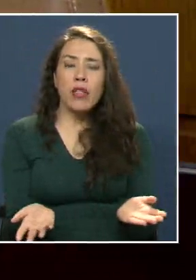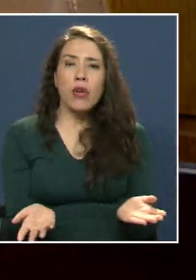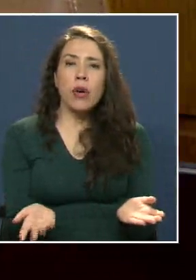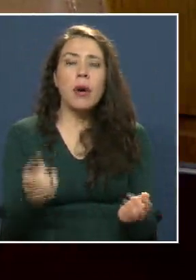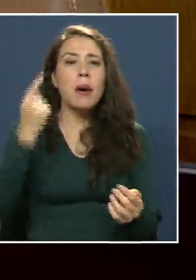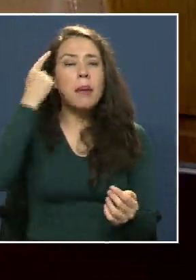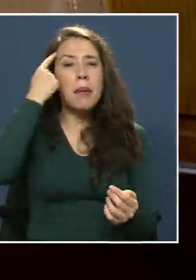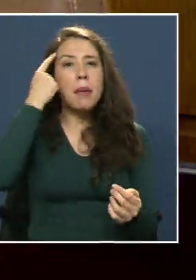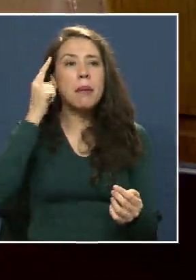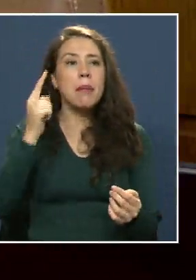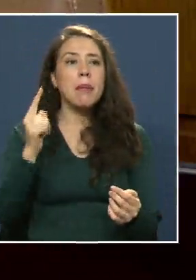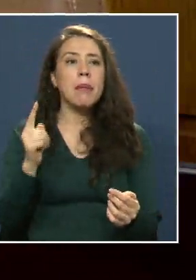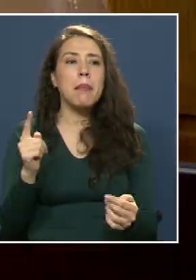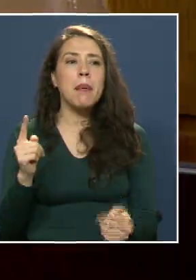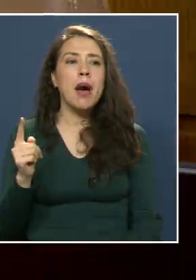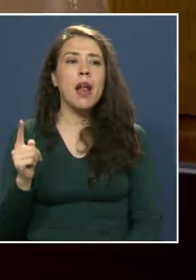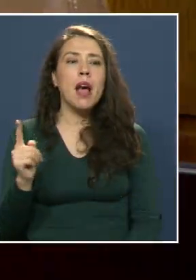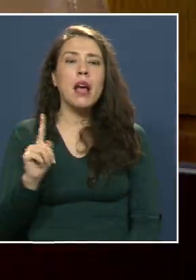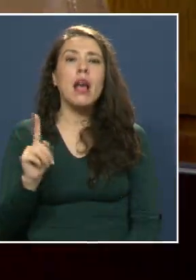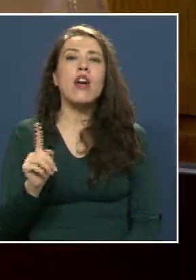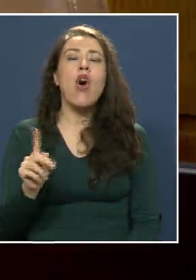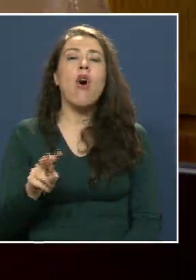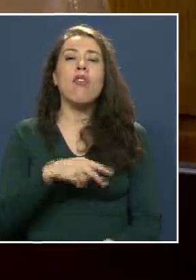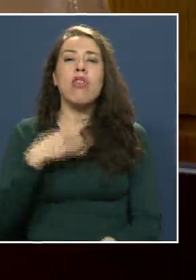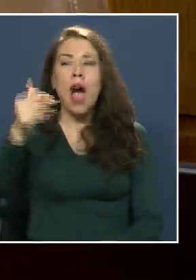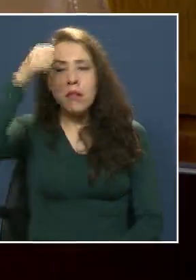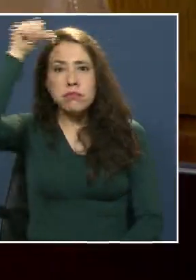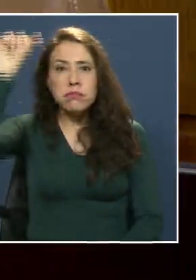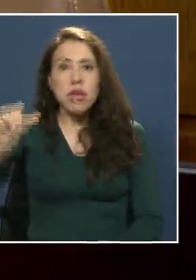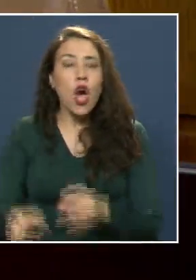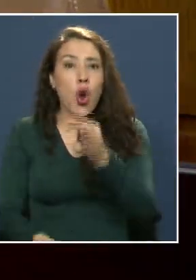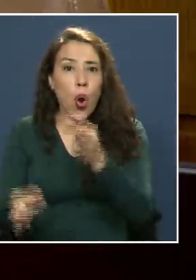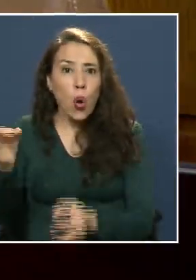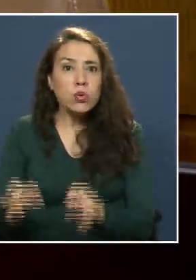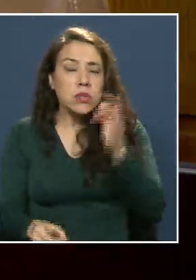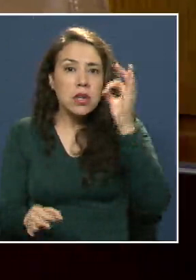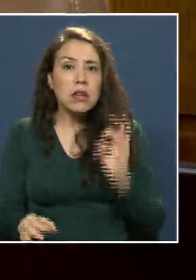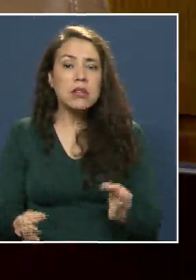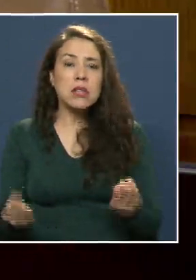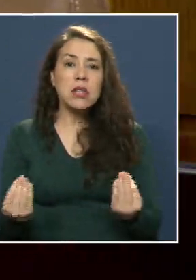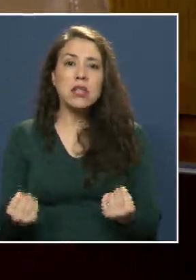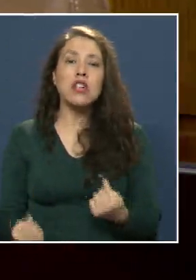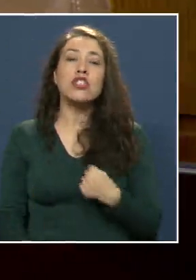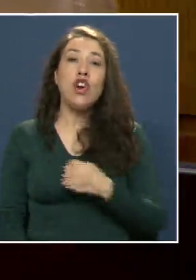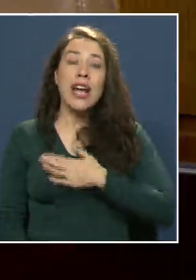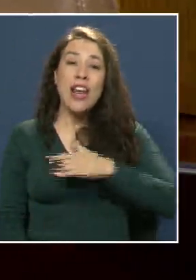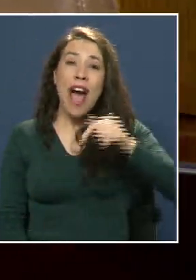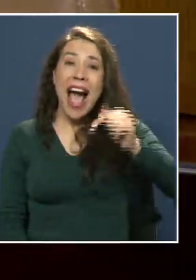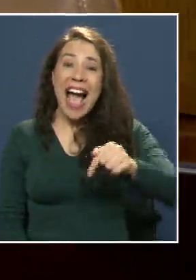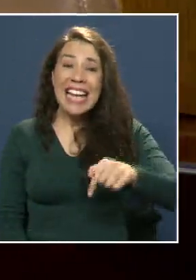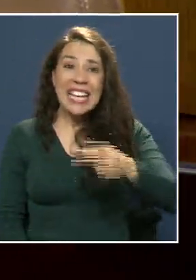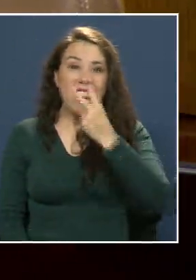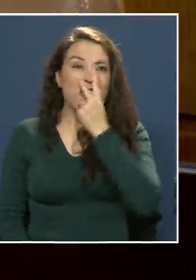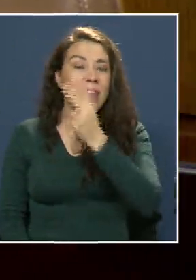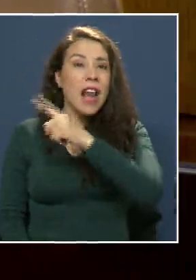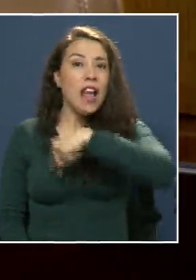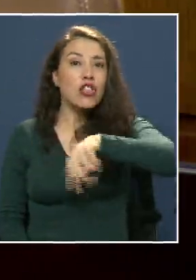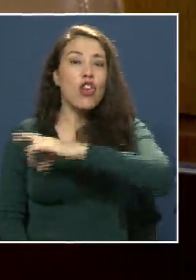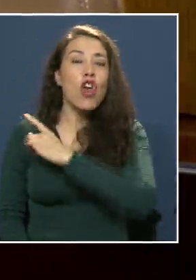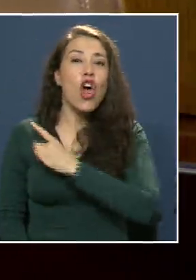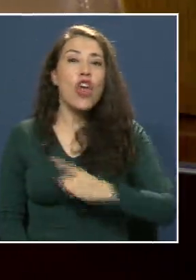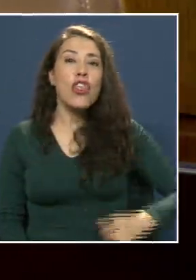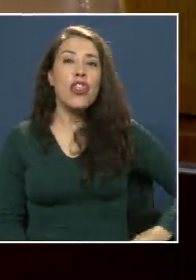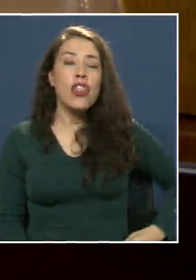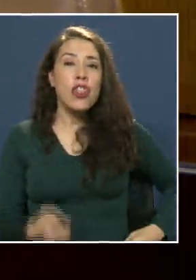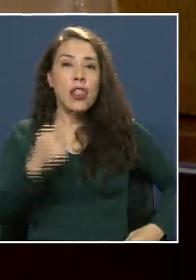para que no tengan la justicia que se merecen. Quiero ver aquí a los parlamentarios y